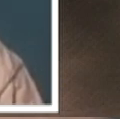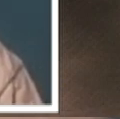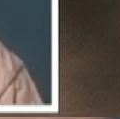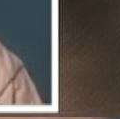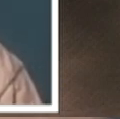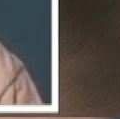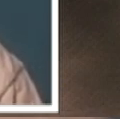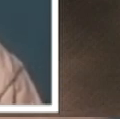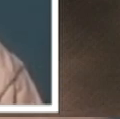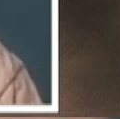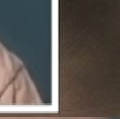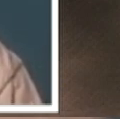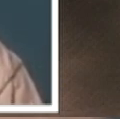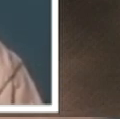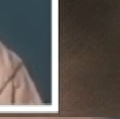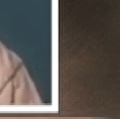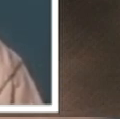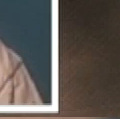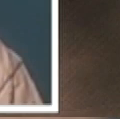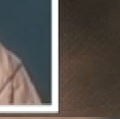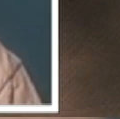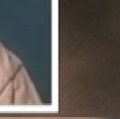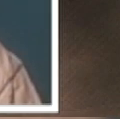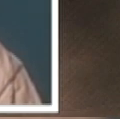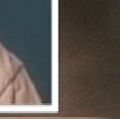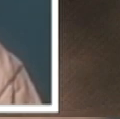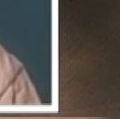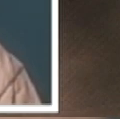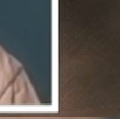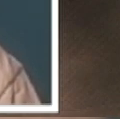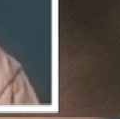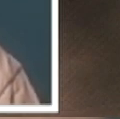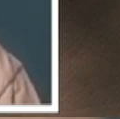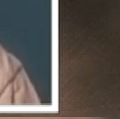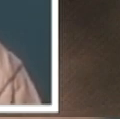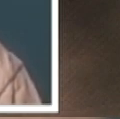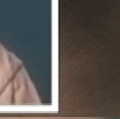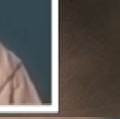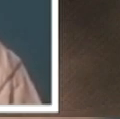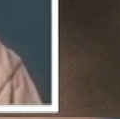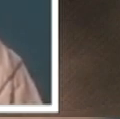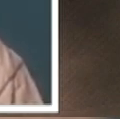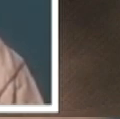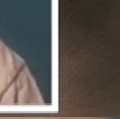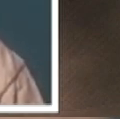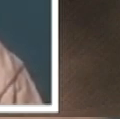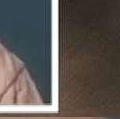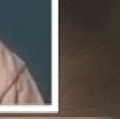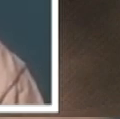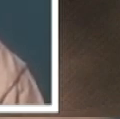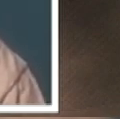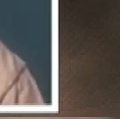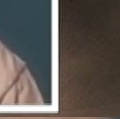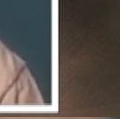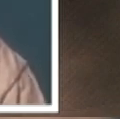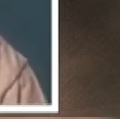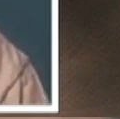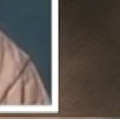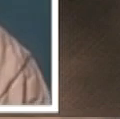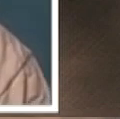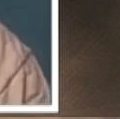trancazo se colocarán unos explosivos como los que anteriormente se habían visto en las protestas.